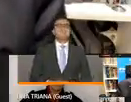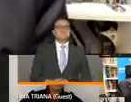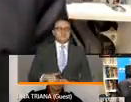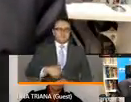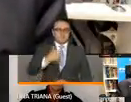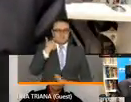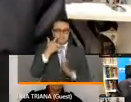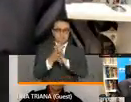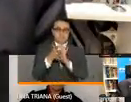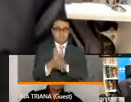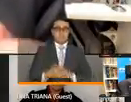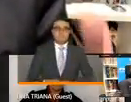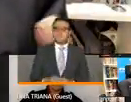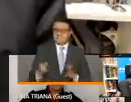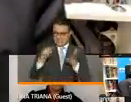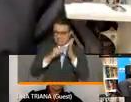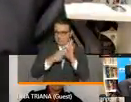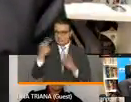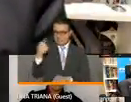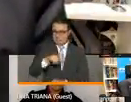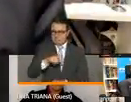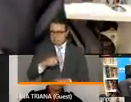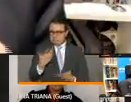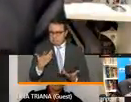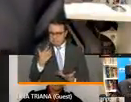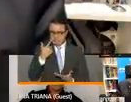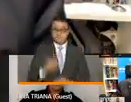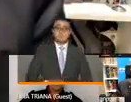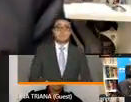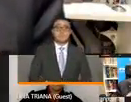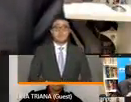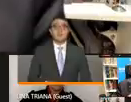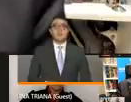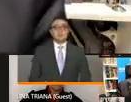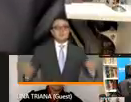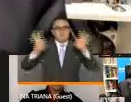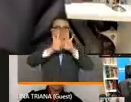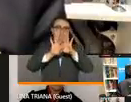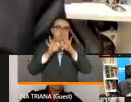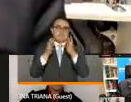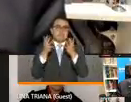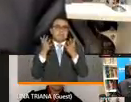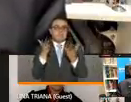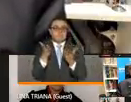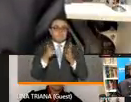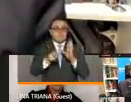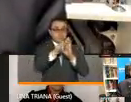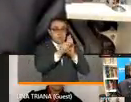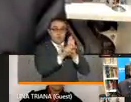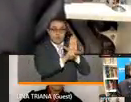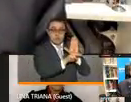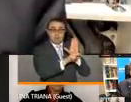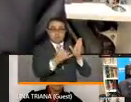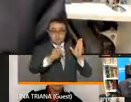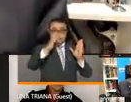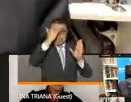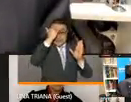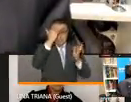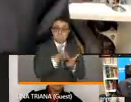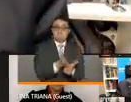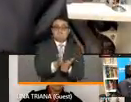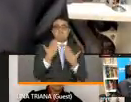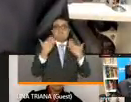esto significa para todo el mundo es la necesidad de mantener las medidas que sabemos son